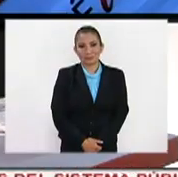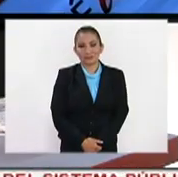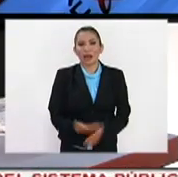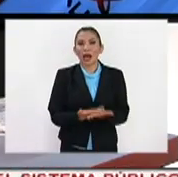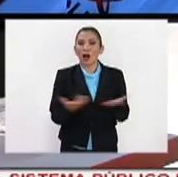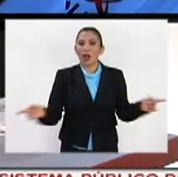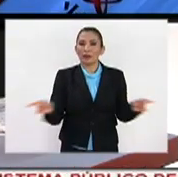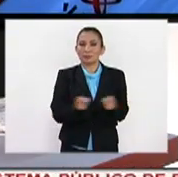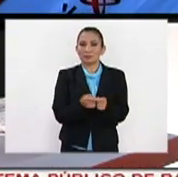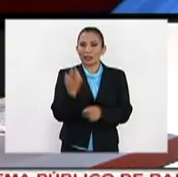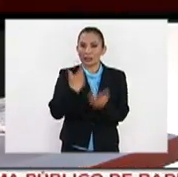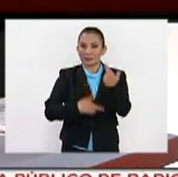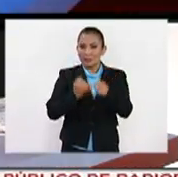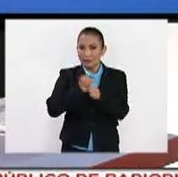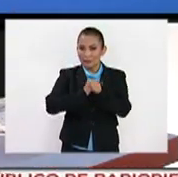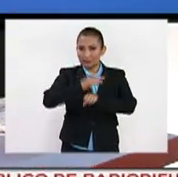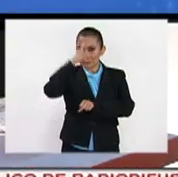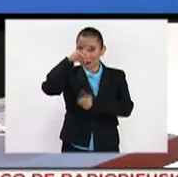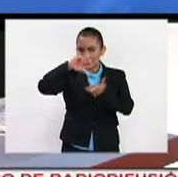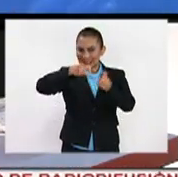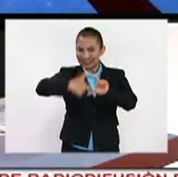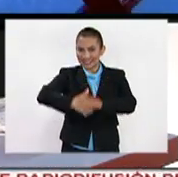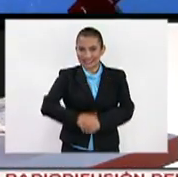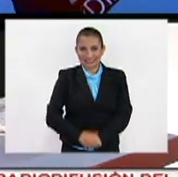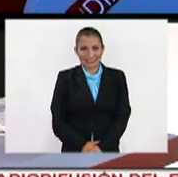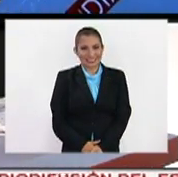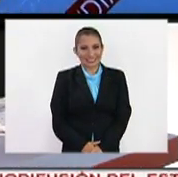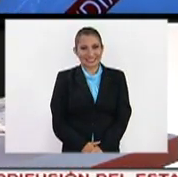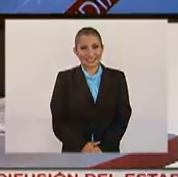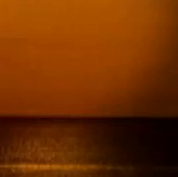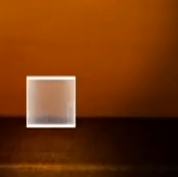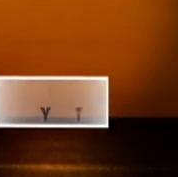Vamos a hacer una pausa, regresamos con más información. Esto es México al Día.